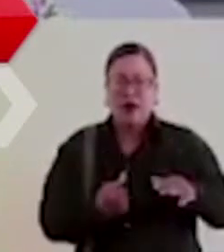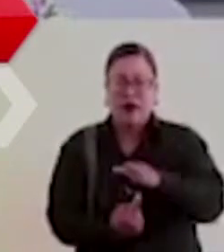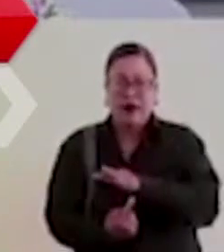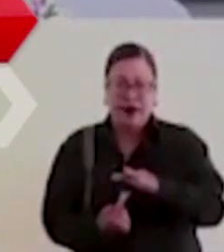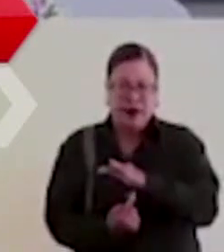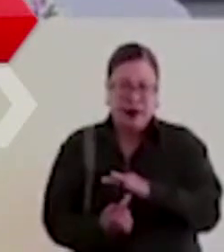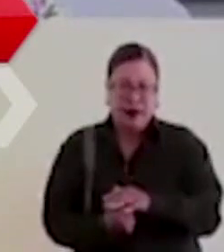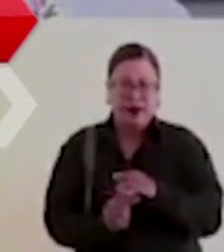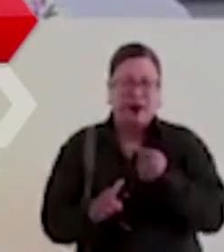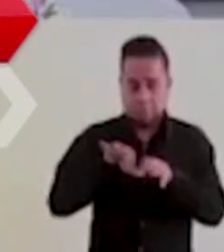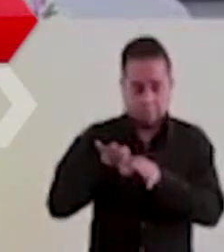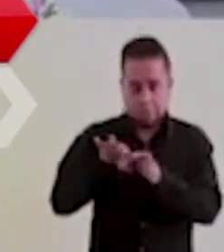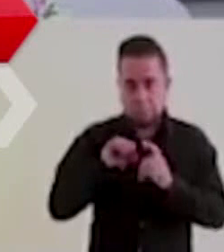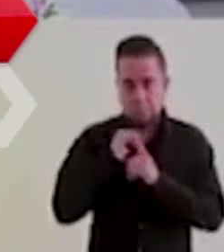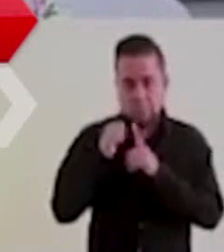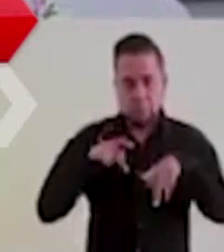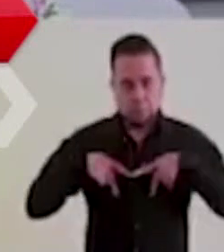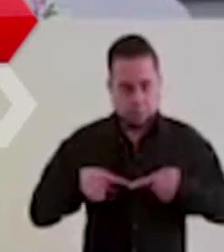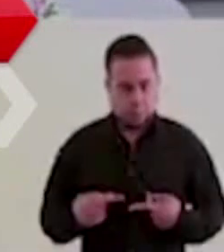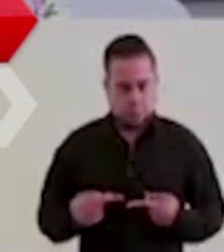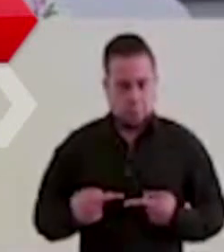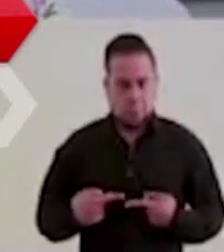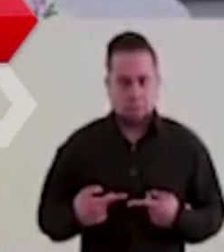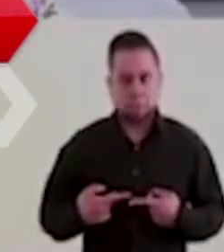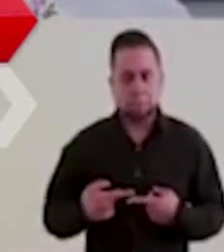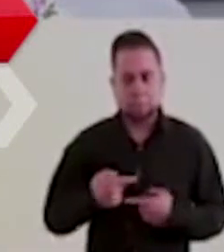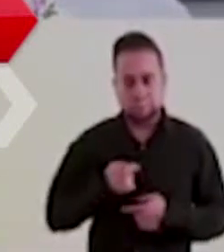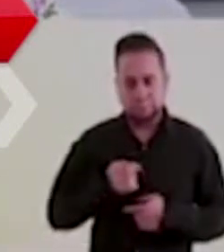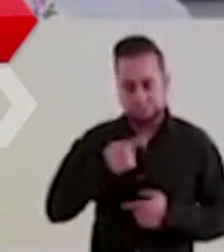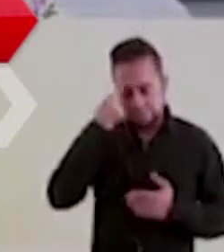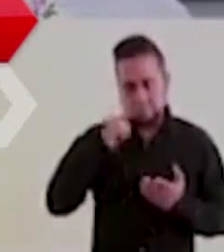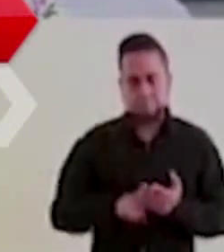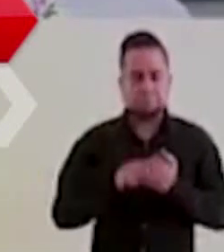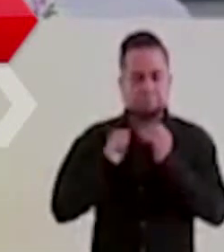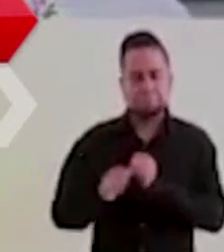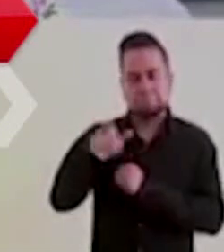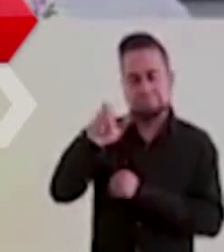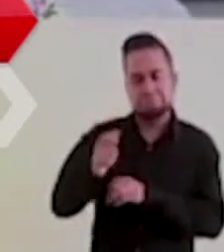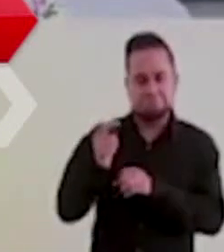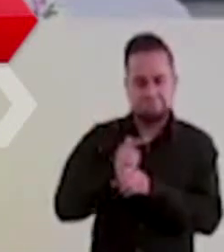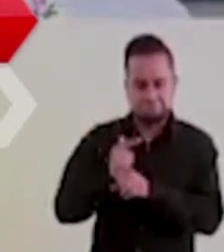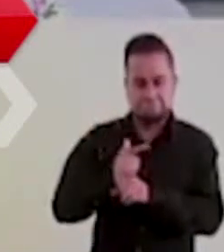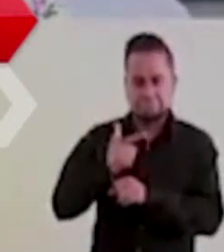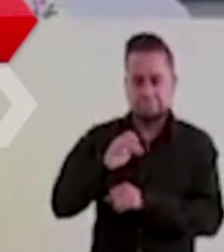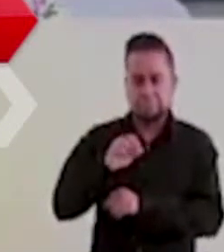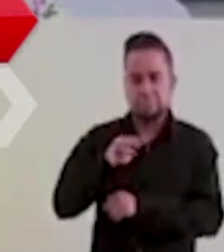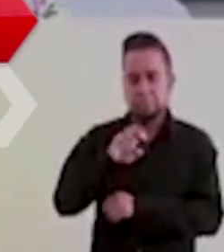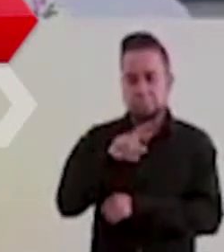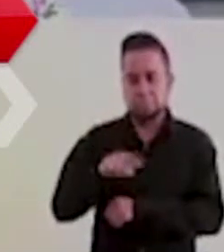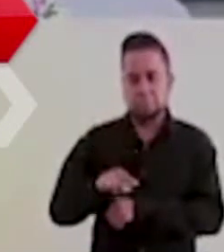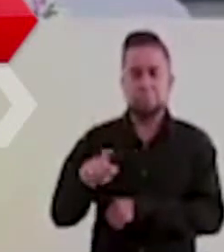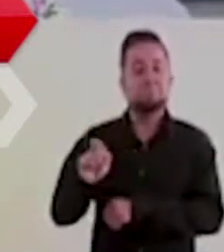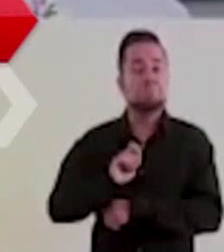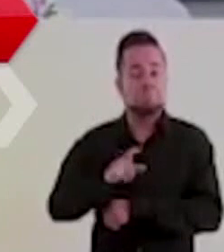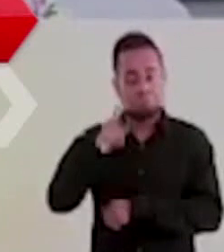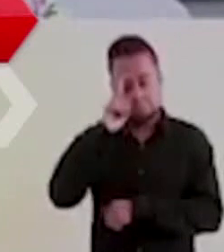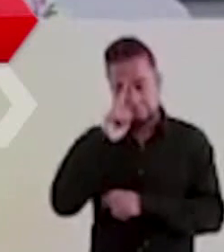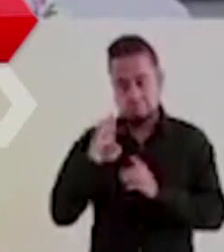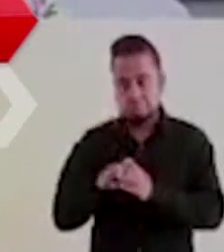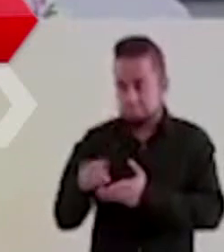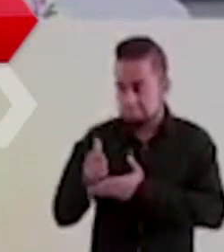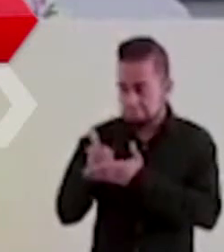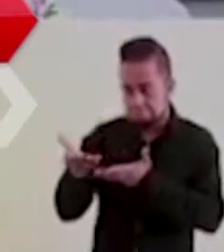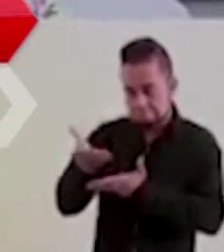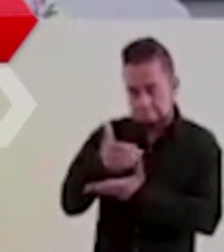en la Vida Comunitaria, fue galardonada Evelyn Astrid Gómez Ocampo. Hizo una